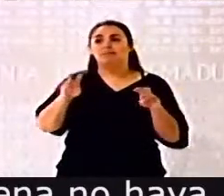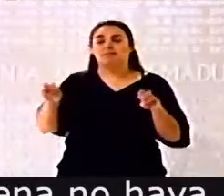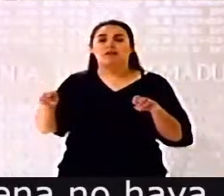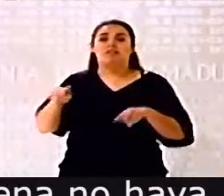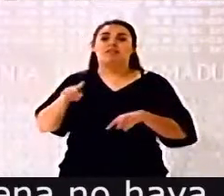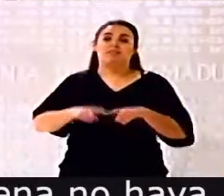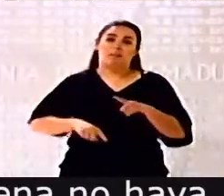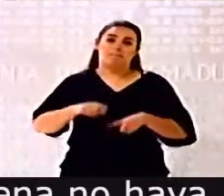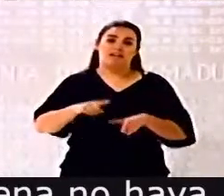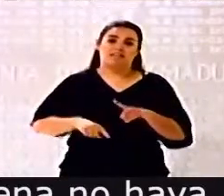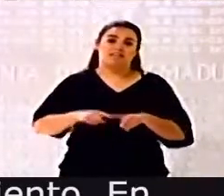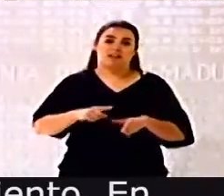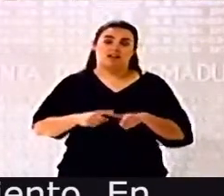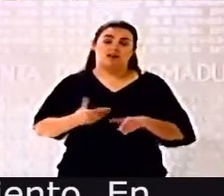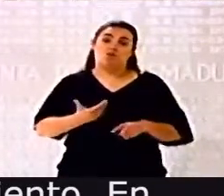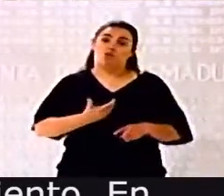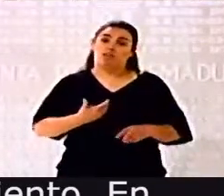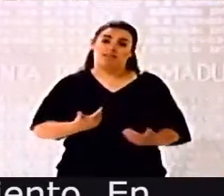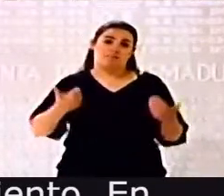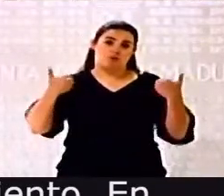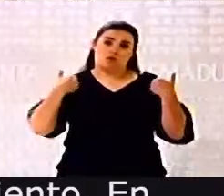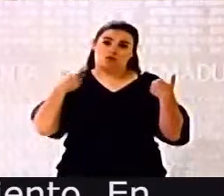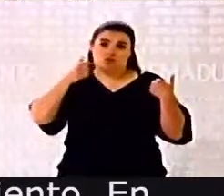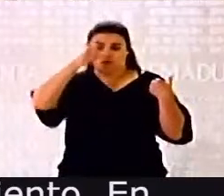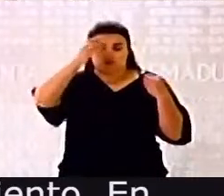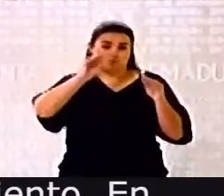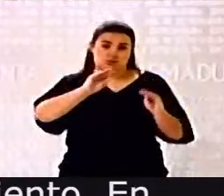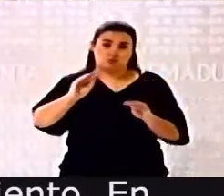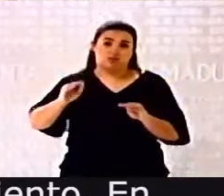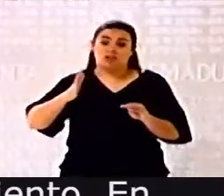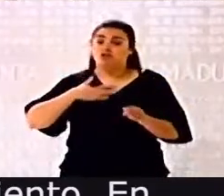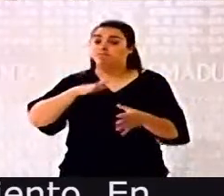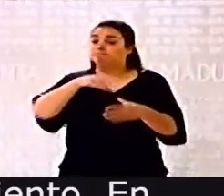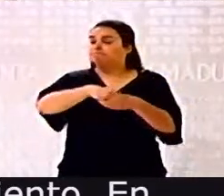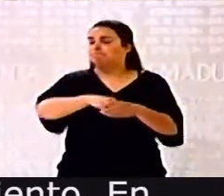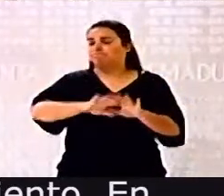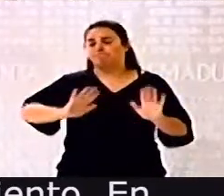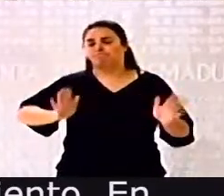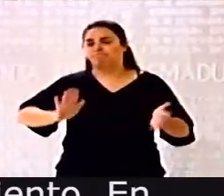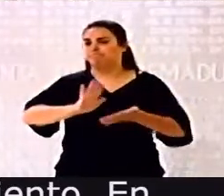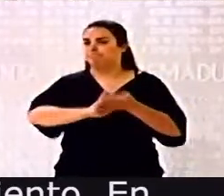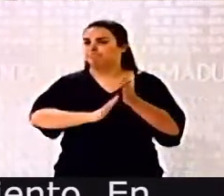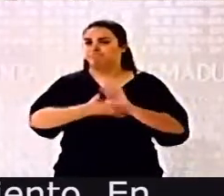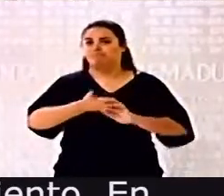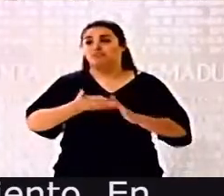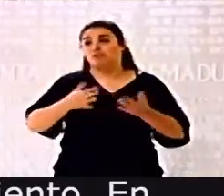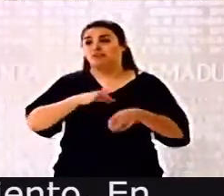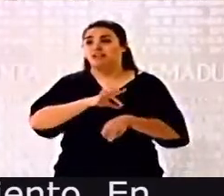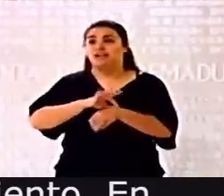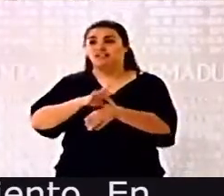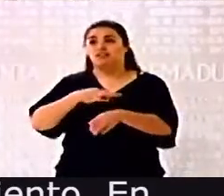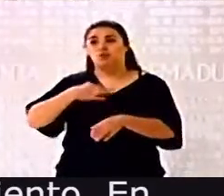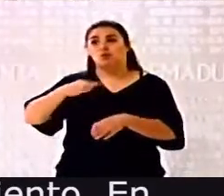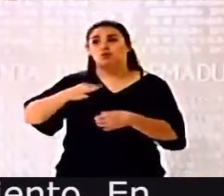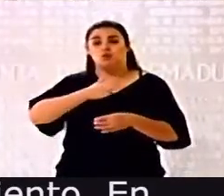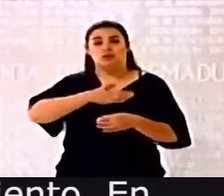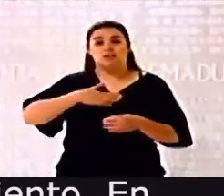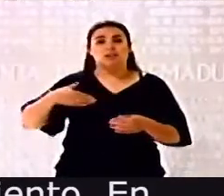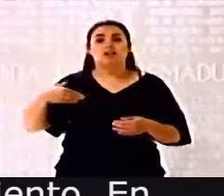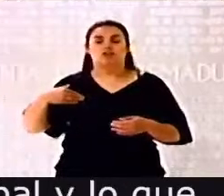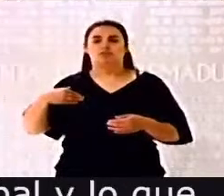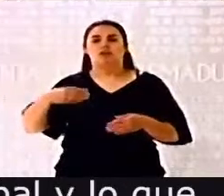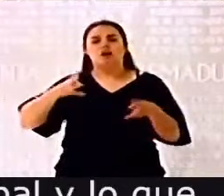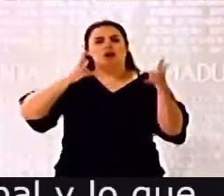de la autonomía municipal, en la que nosotros no queremos entrar, y nosotros con esta guía lo único que queremos es hacer